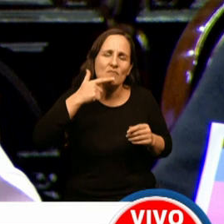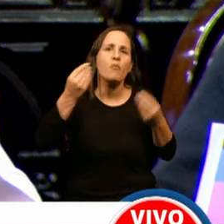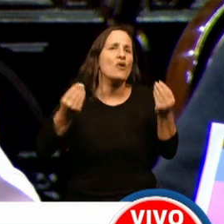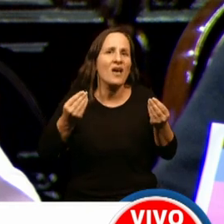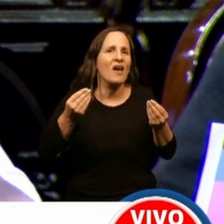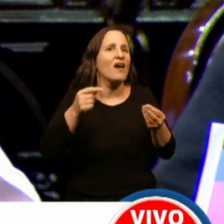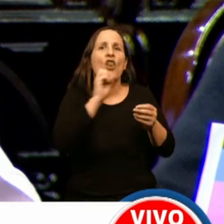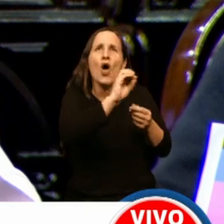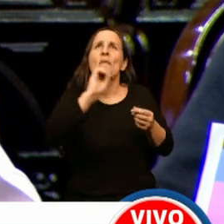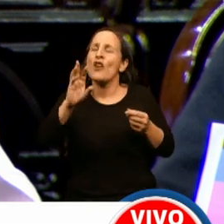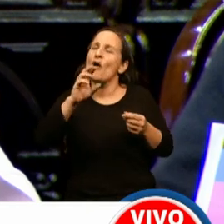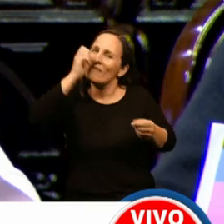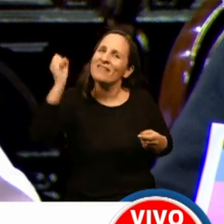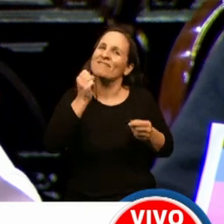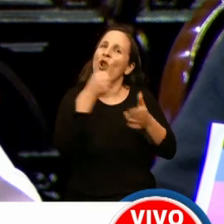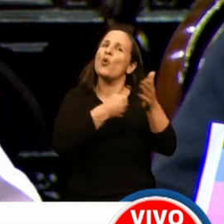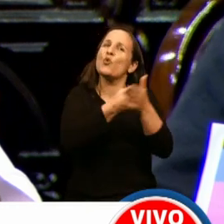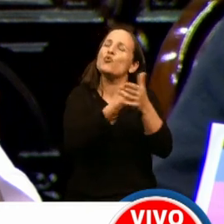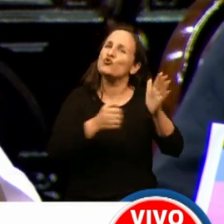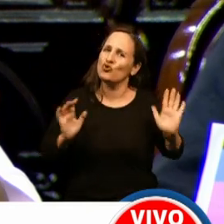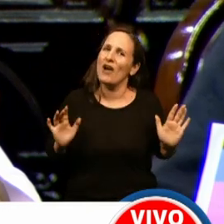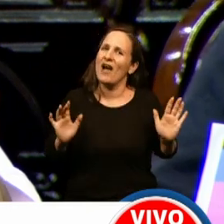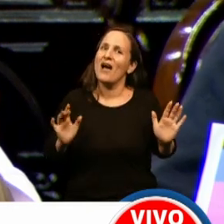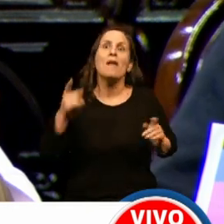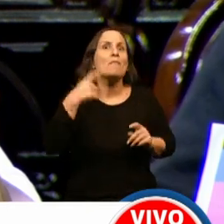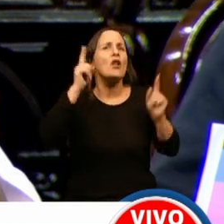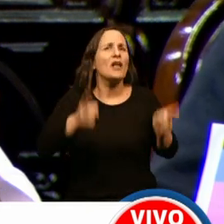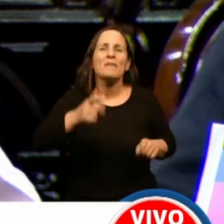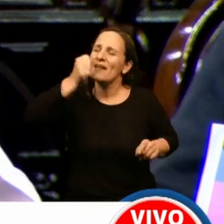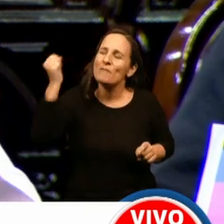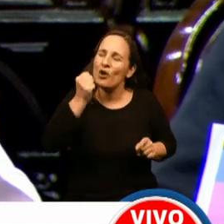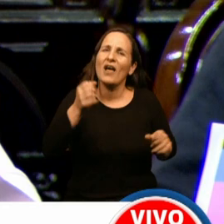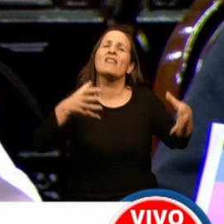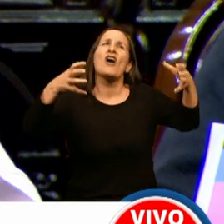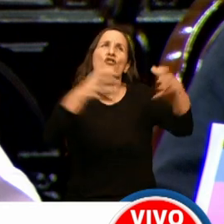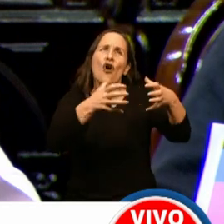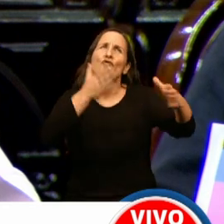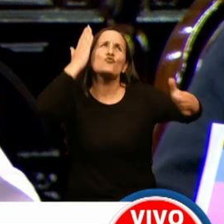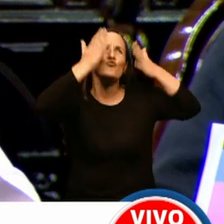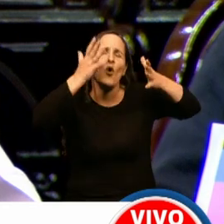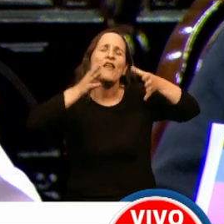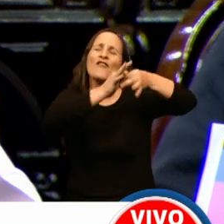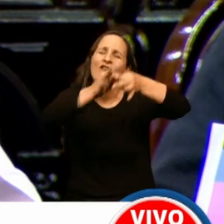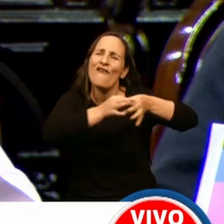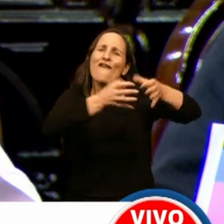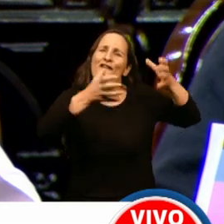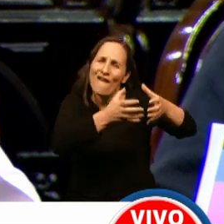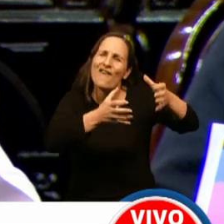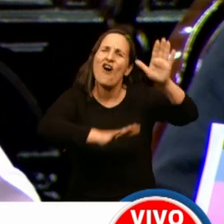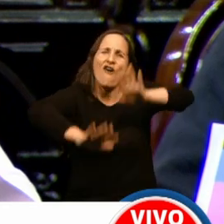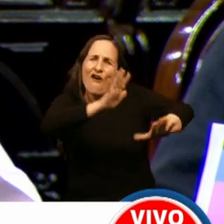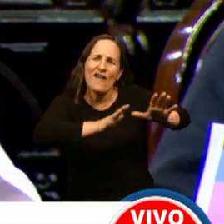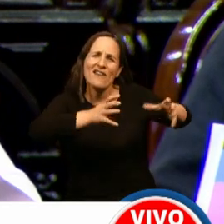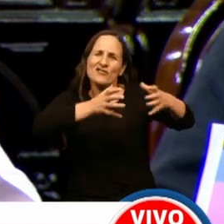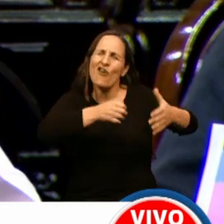pero también es muy importante que sigamos soñando colectivamente que nos sigamos organizando y